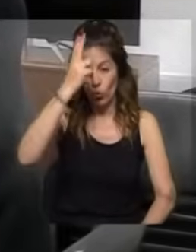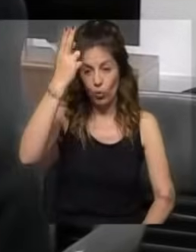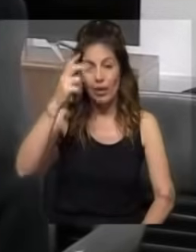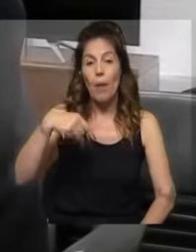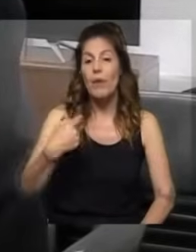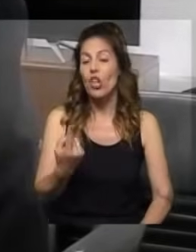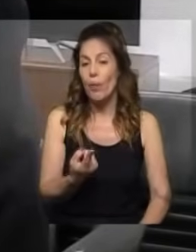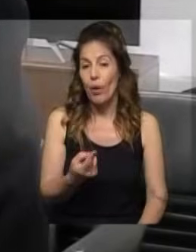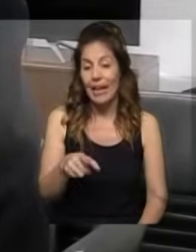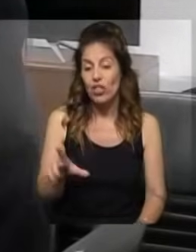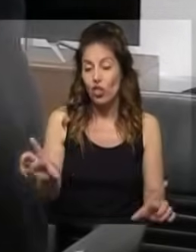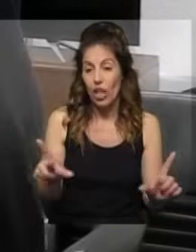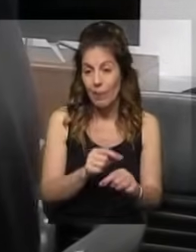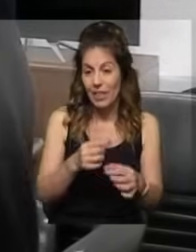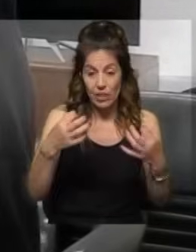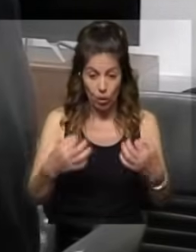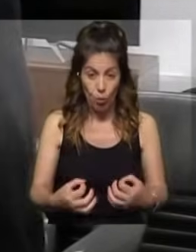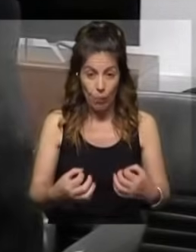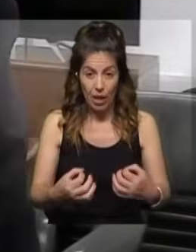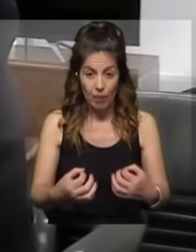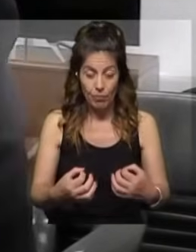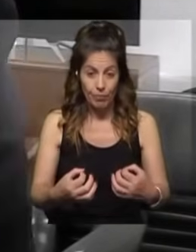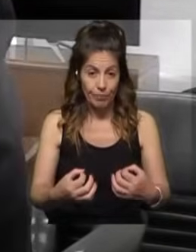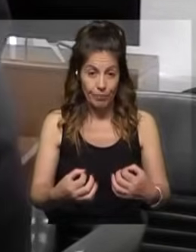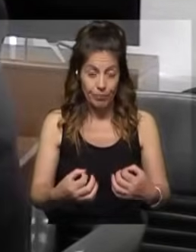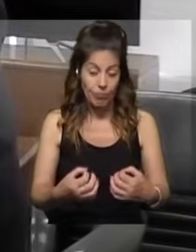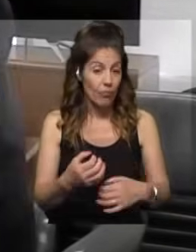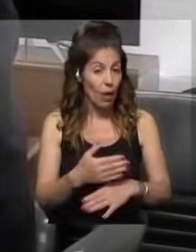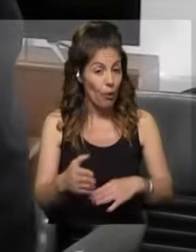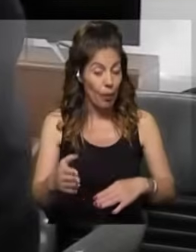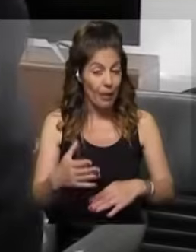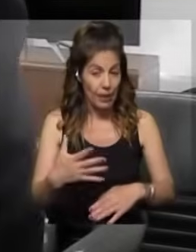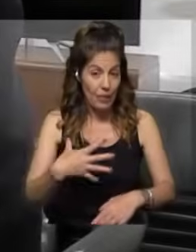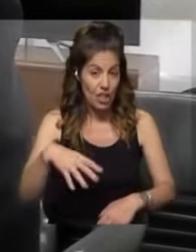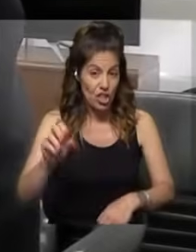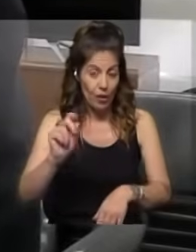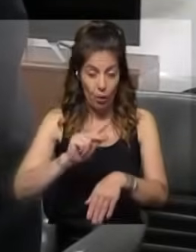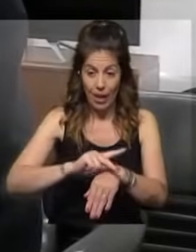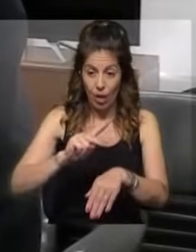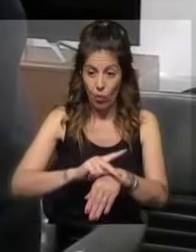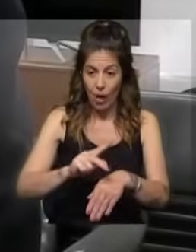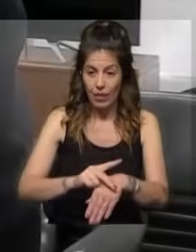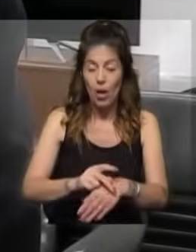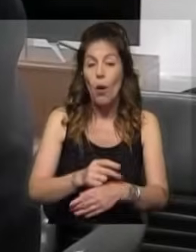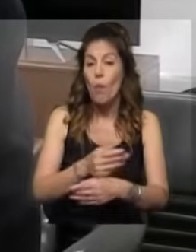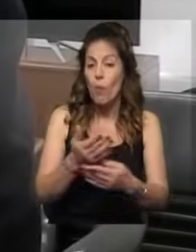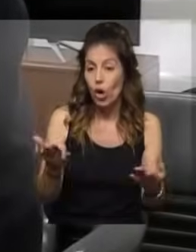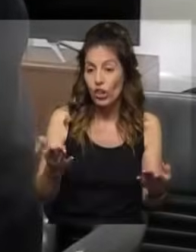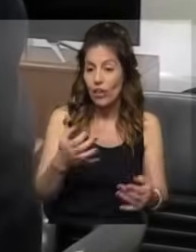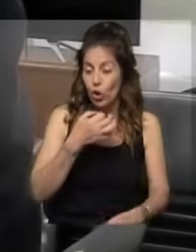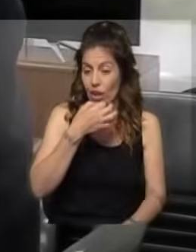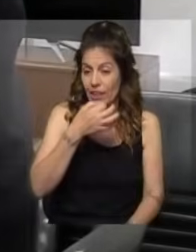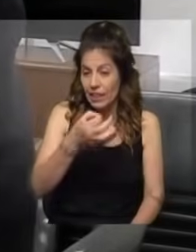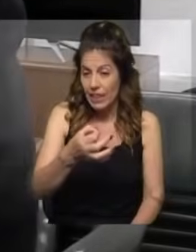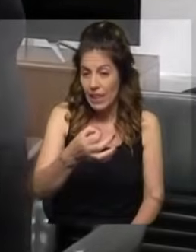que eso se cumpla este eventualmente Debería ser extraditado a Paraguay por lo tanto les diría